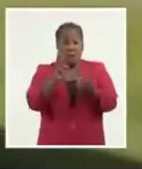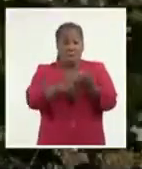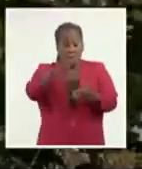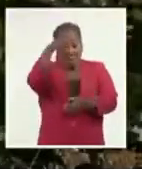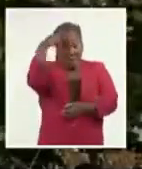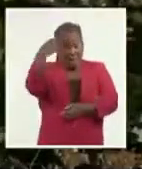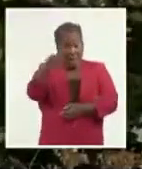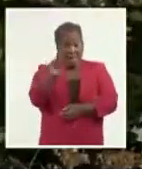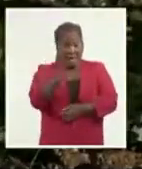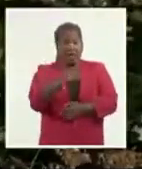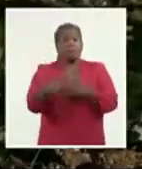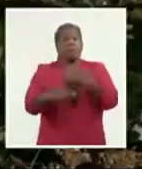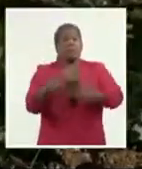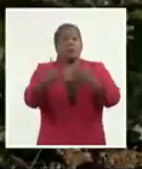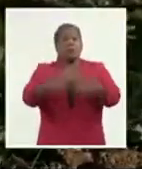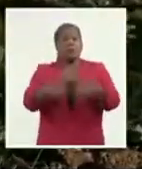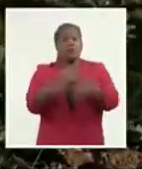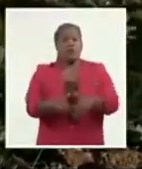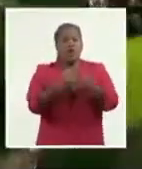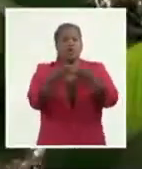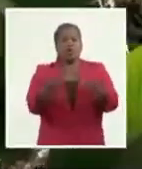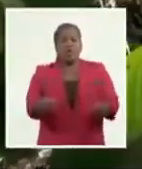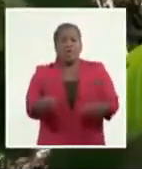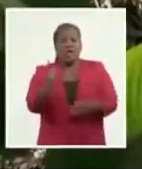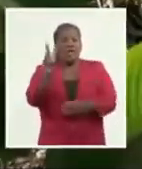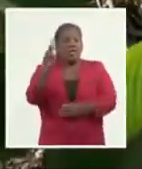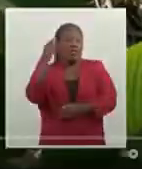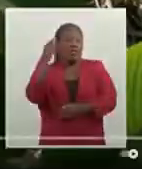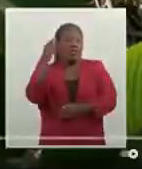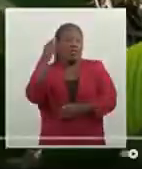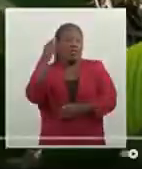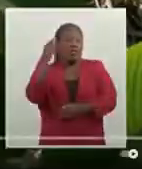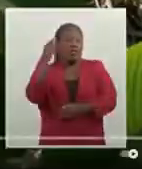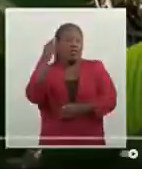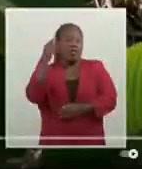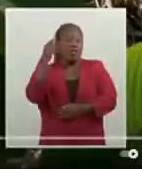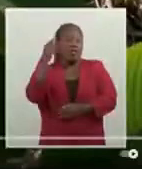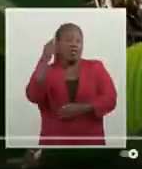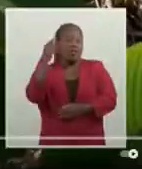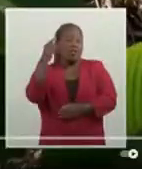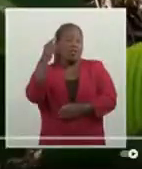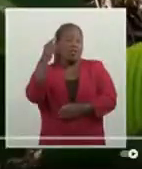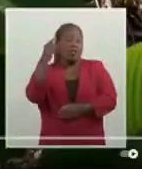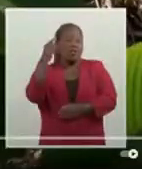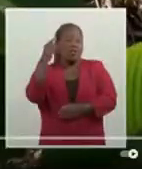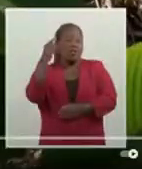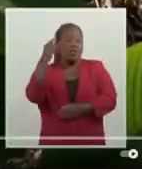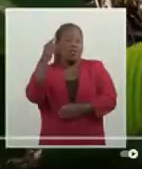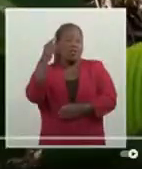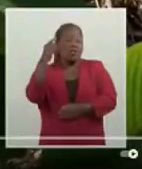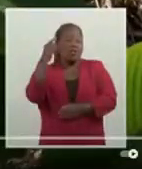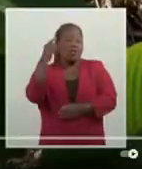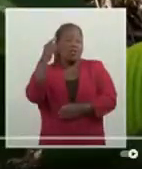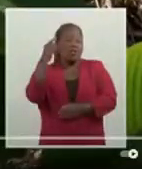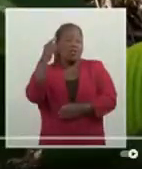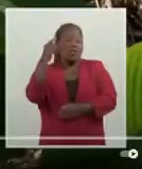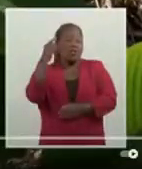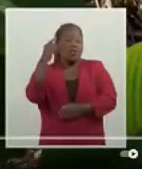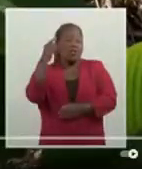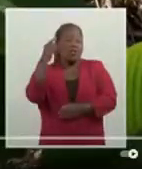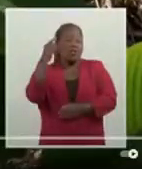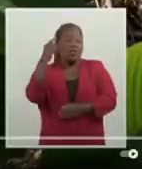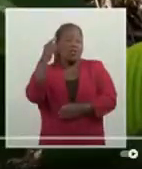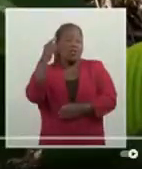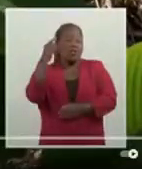hacer más productivas tierras dos años atrás ociosa pero ella pasó en palmirazo dos años atrás